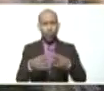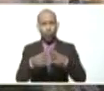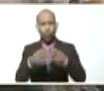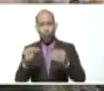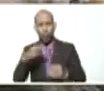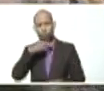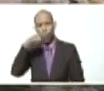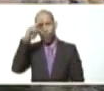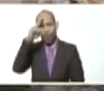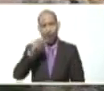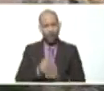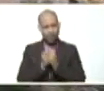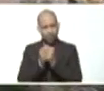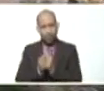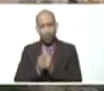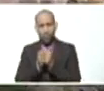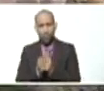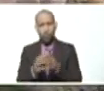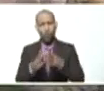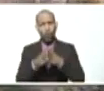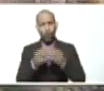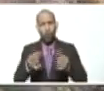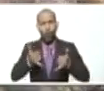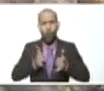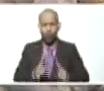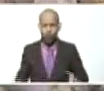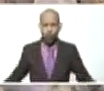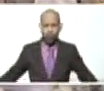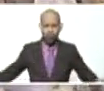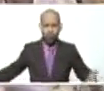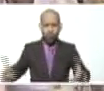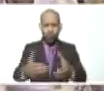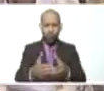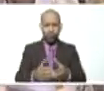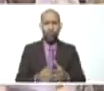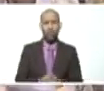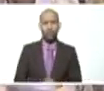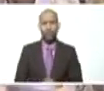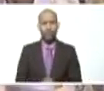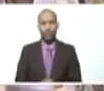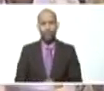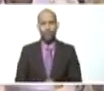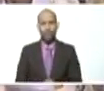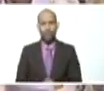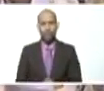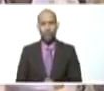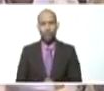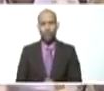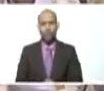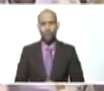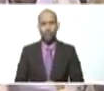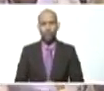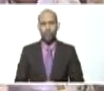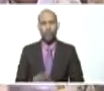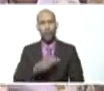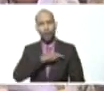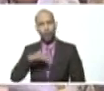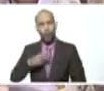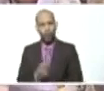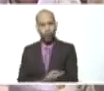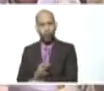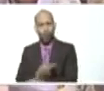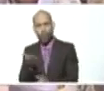Padre misericordioso, a todos tus hijos dispersos por el mundo, a nuestros